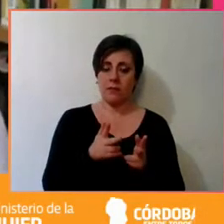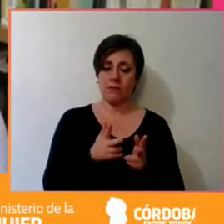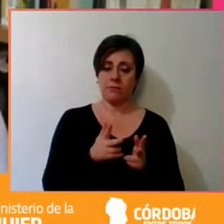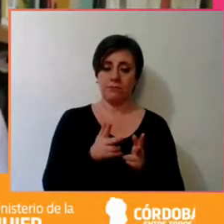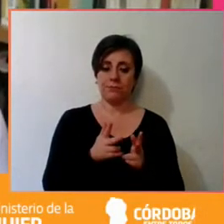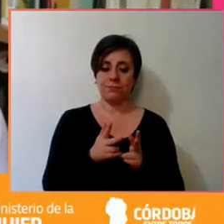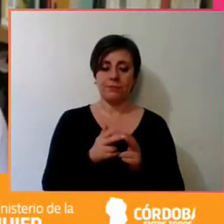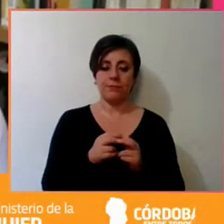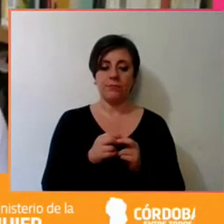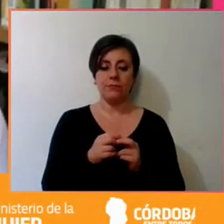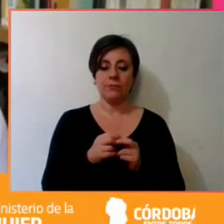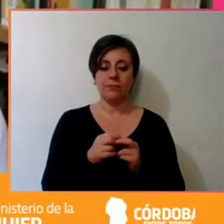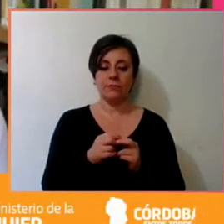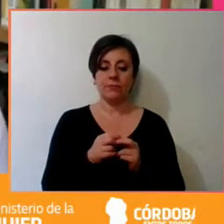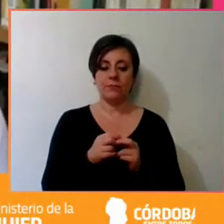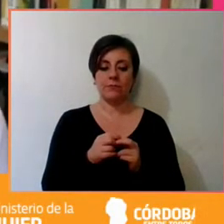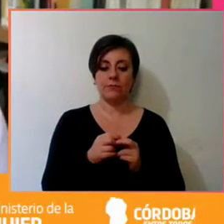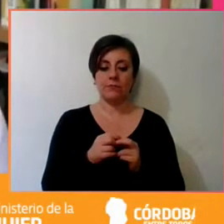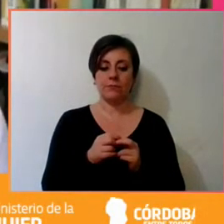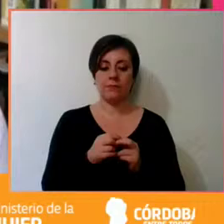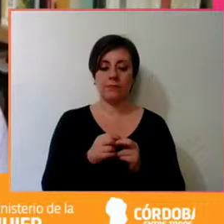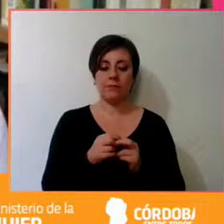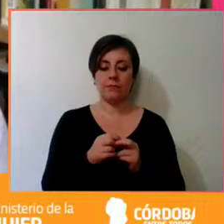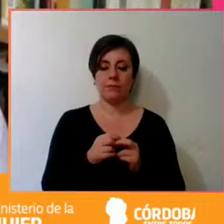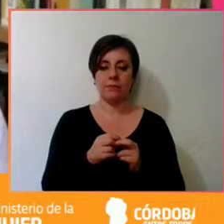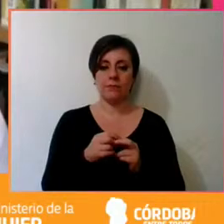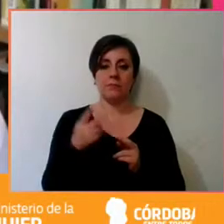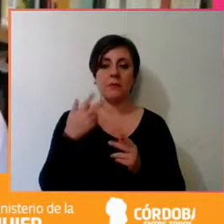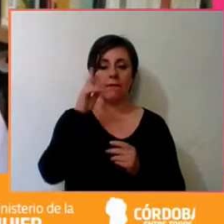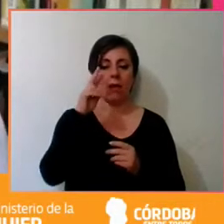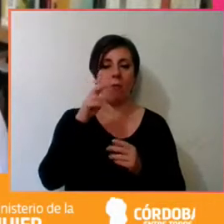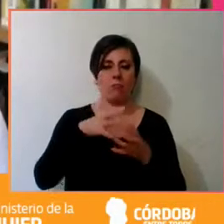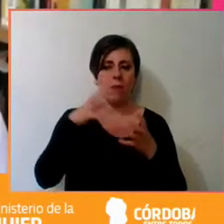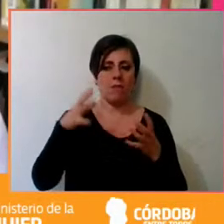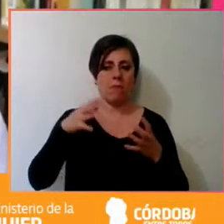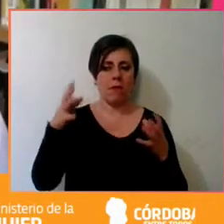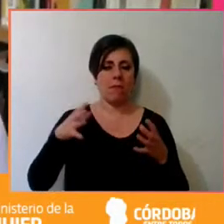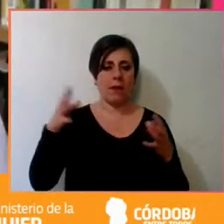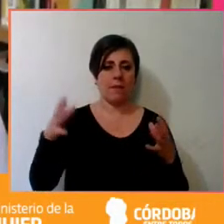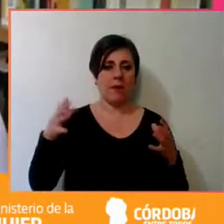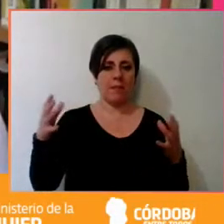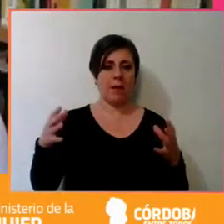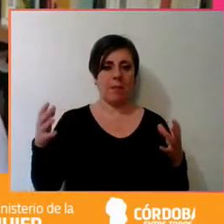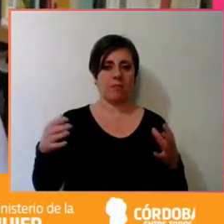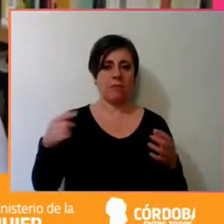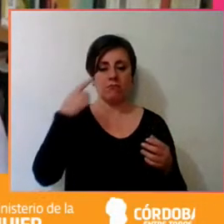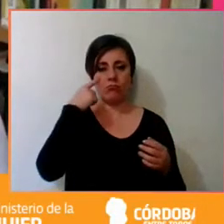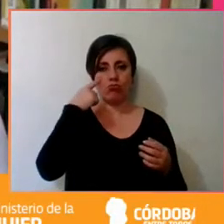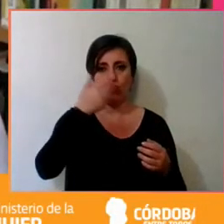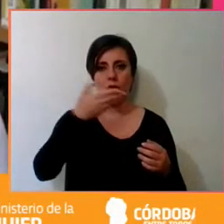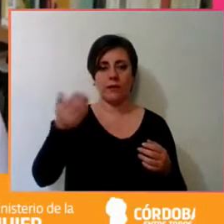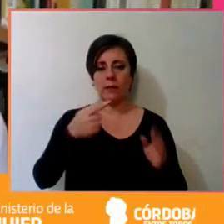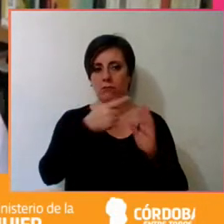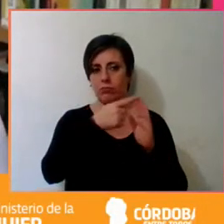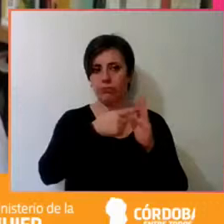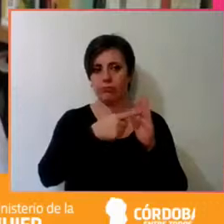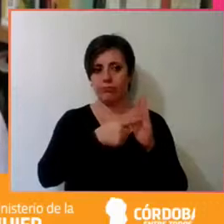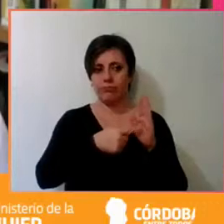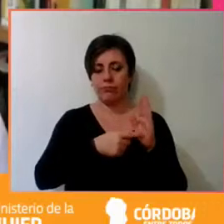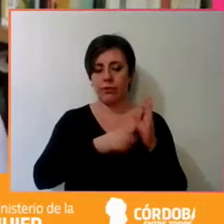también que esto que vemos crecer en todos los indicadores de todas